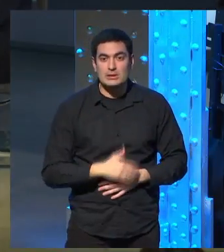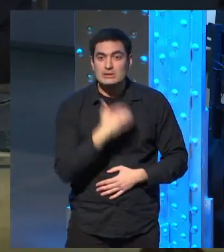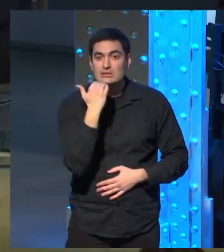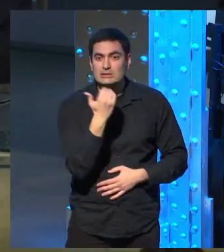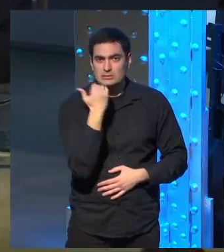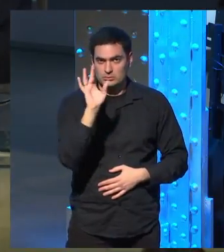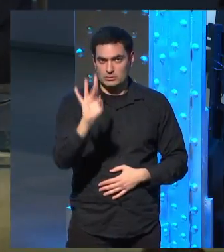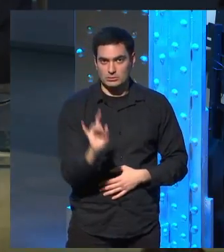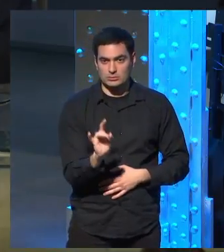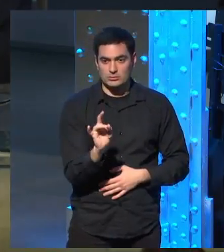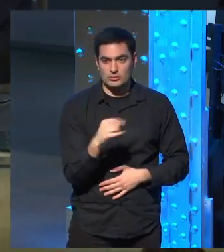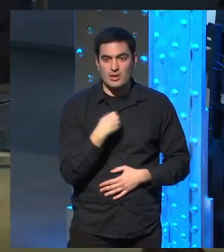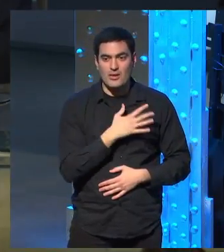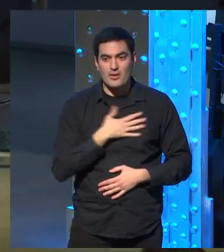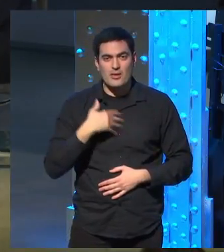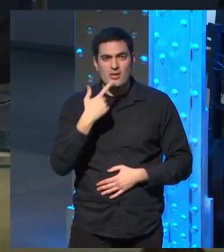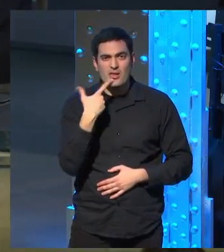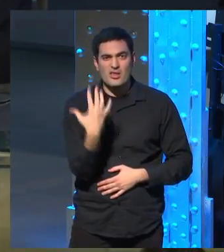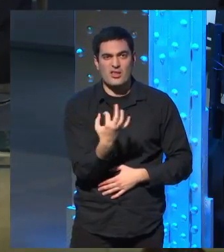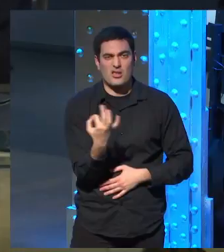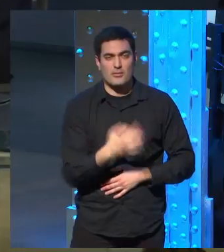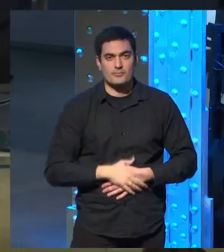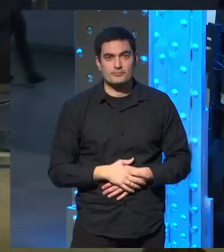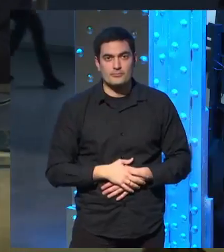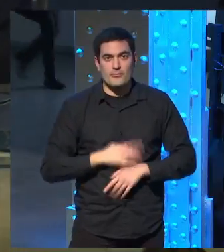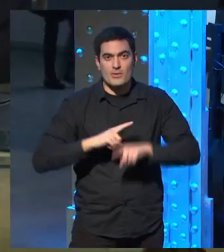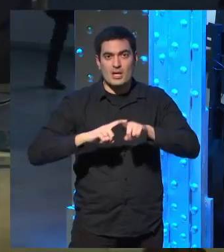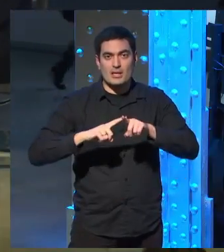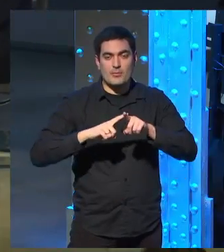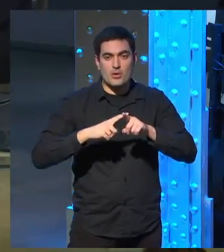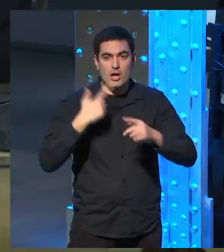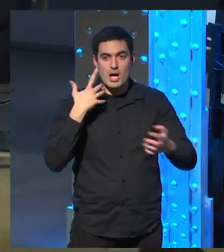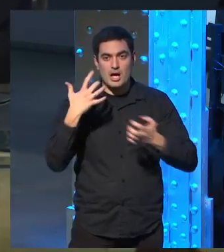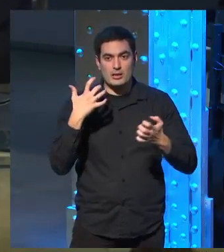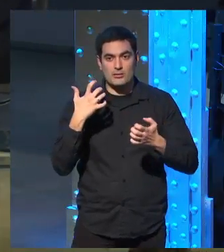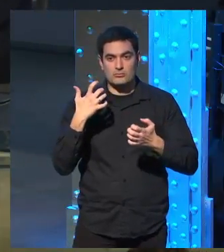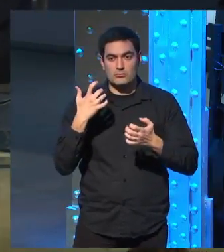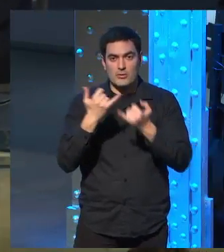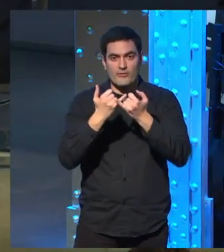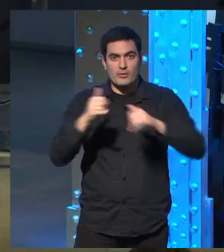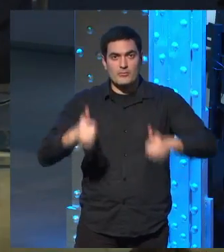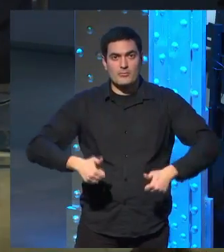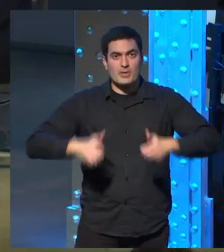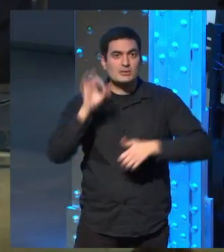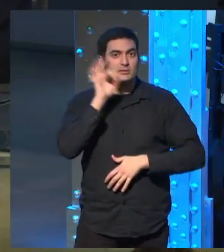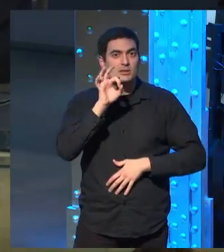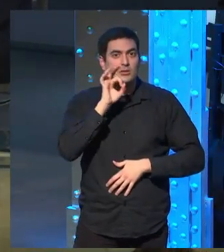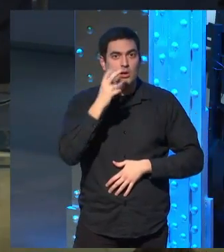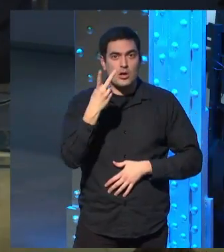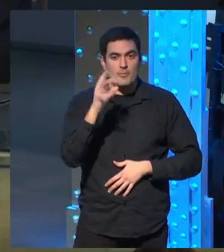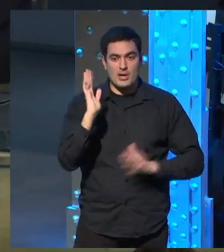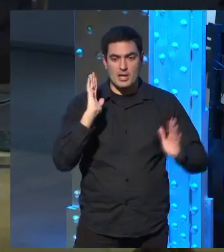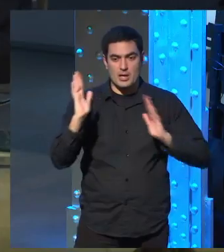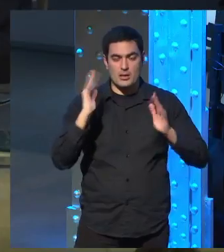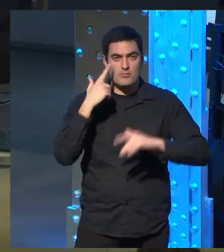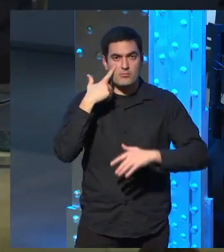casi, ¿no? Pero quiero decir que el tipo de artista que ha sido más celebrado a lo largo del siglo XX ha